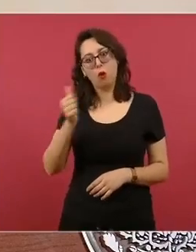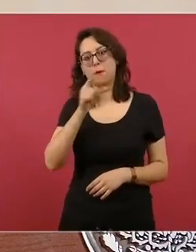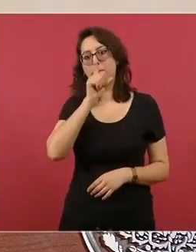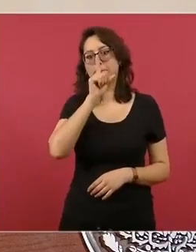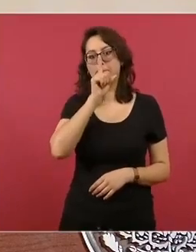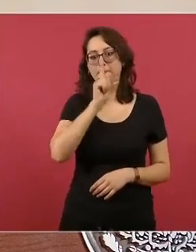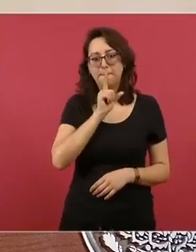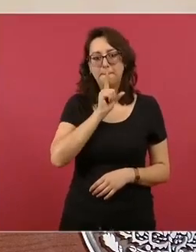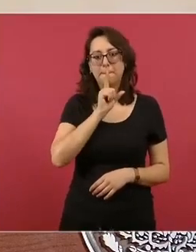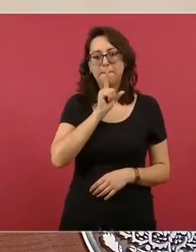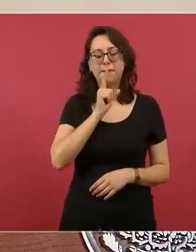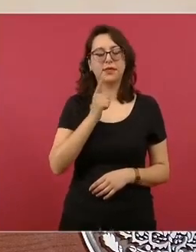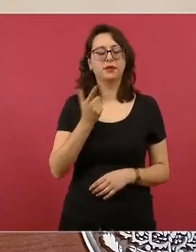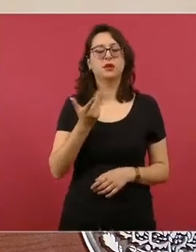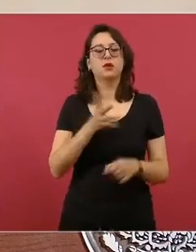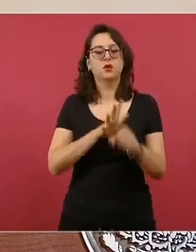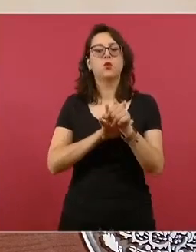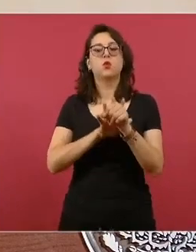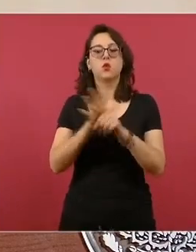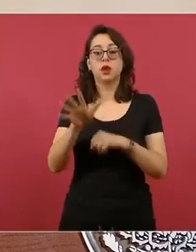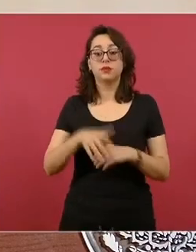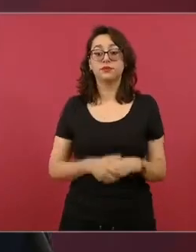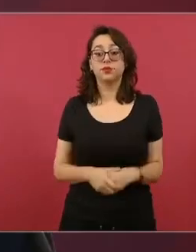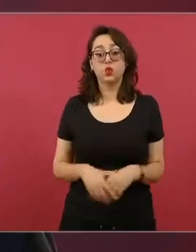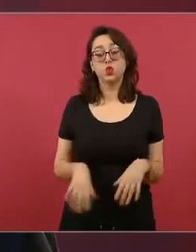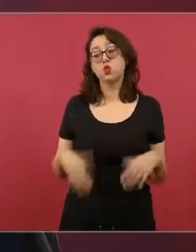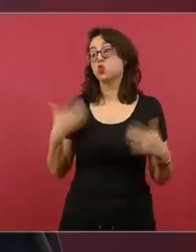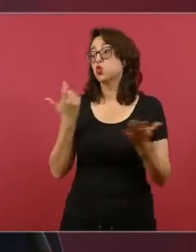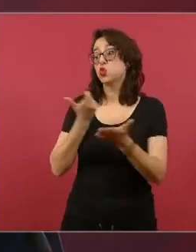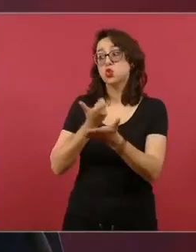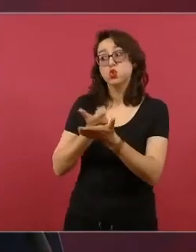de que no podía aumentar el salario